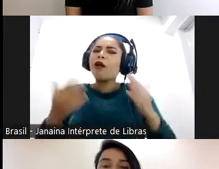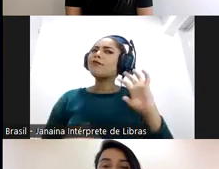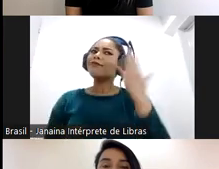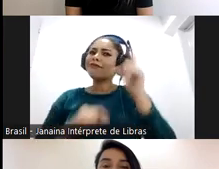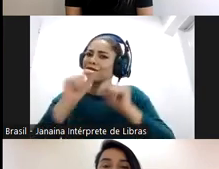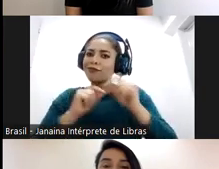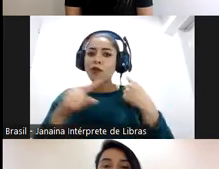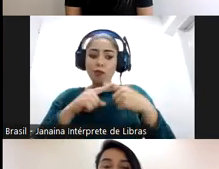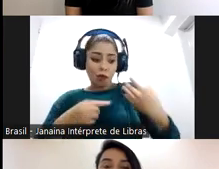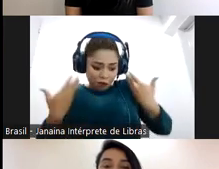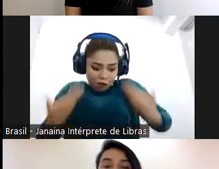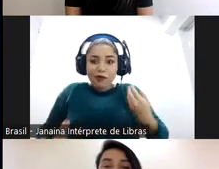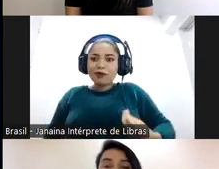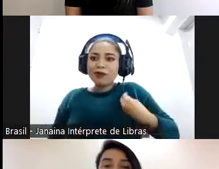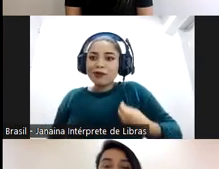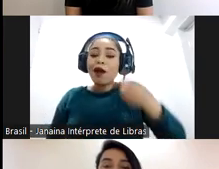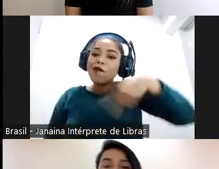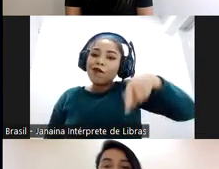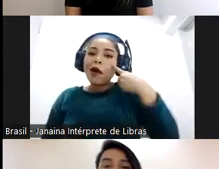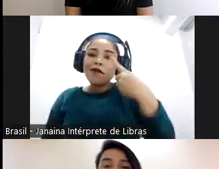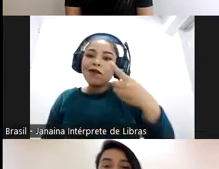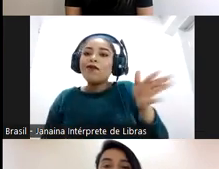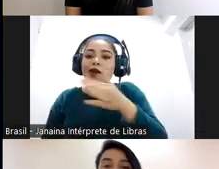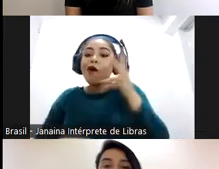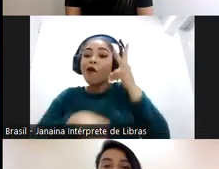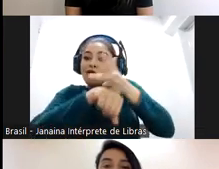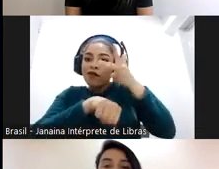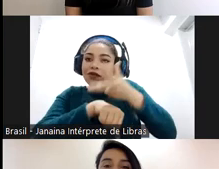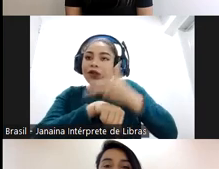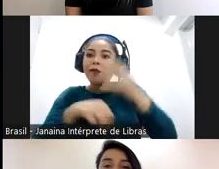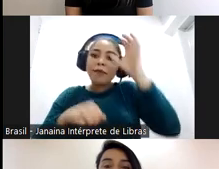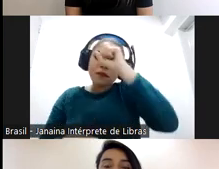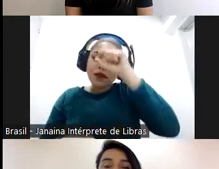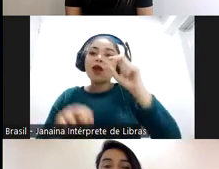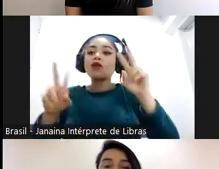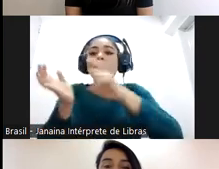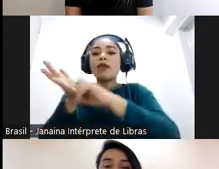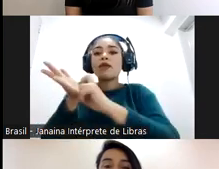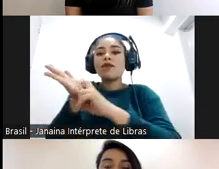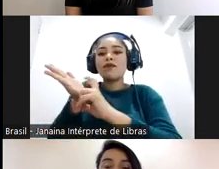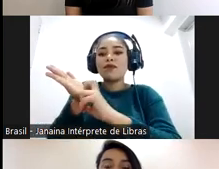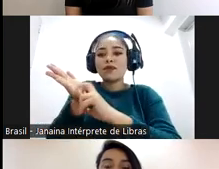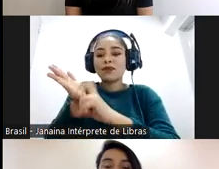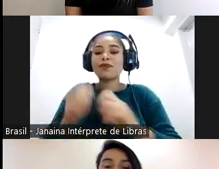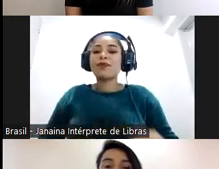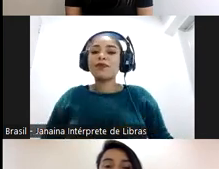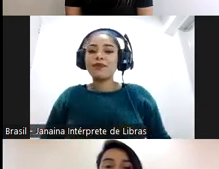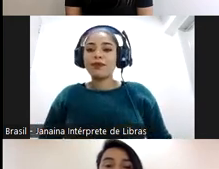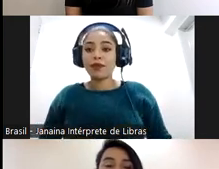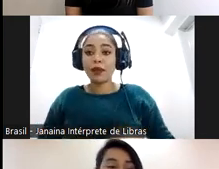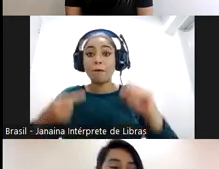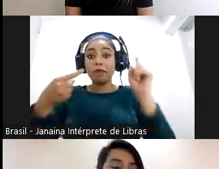aquí? Ustedes verán un video para aprender vocabulario. Primero, lengua de